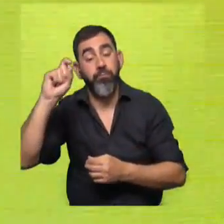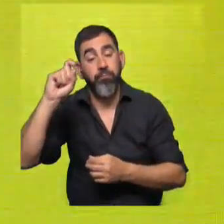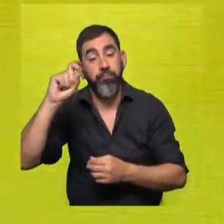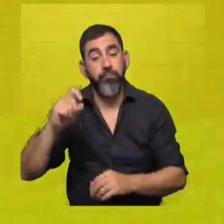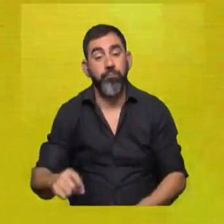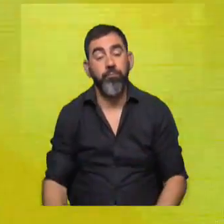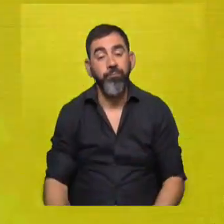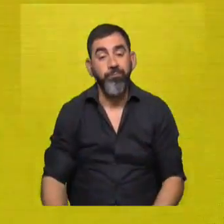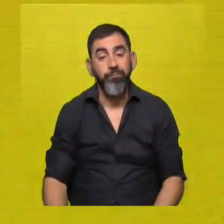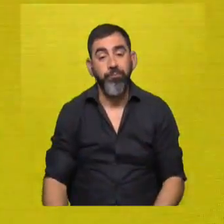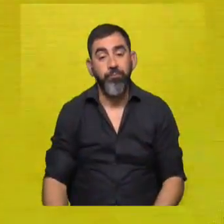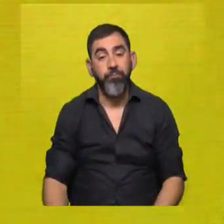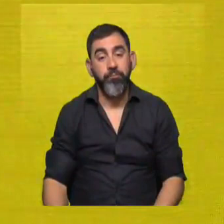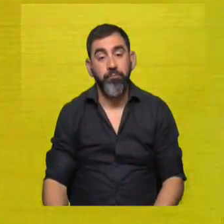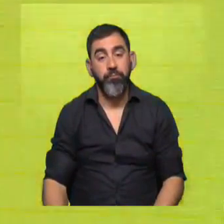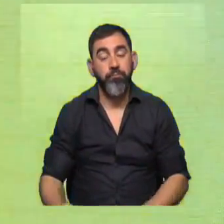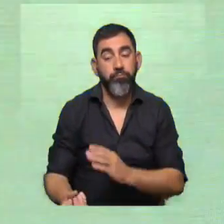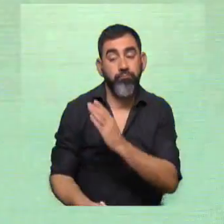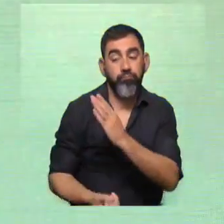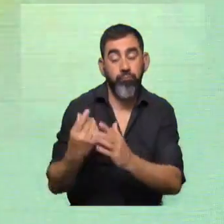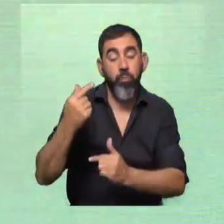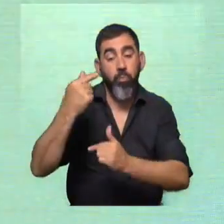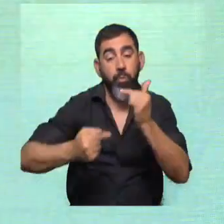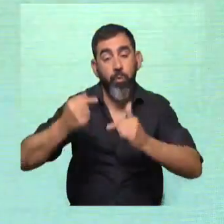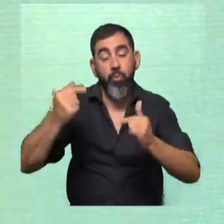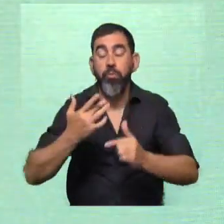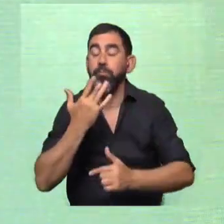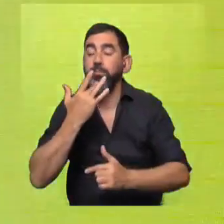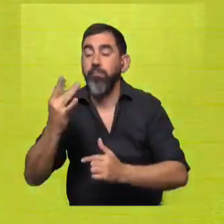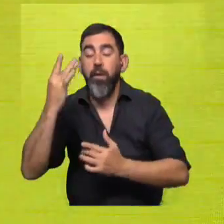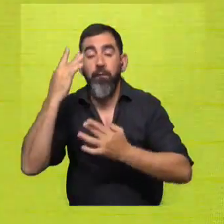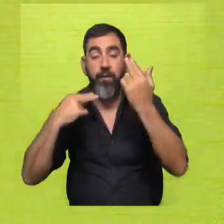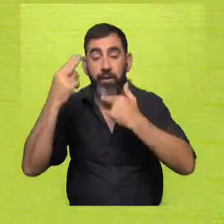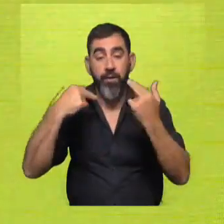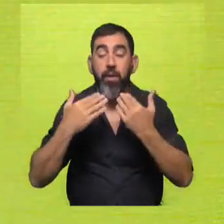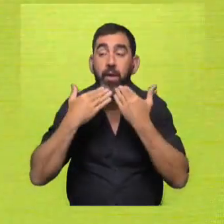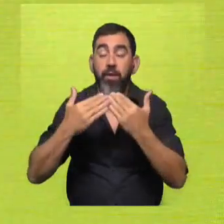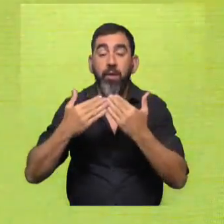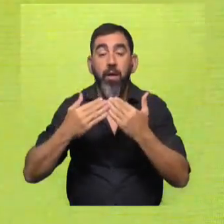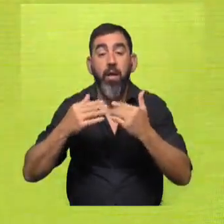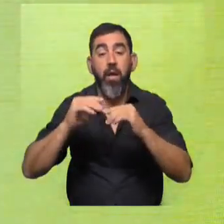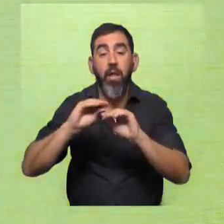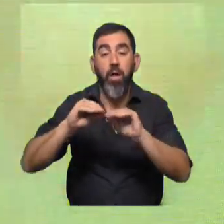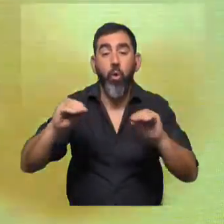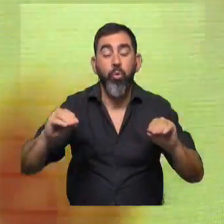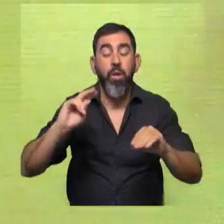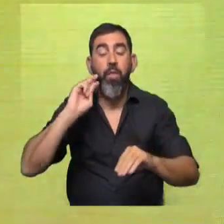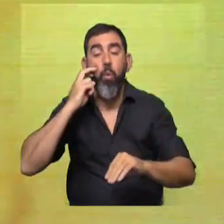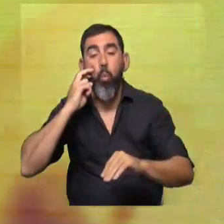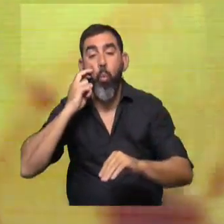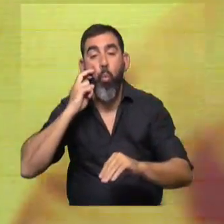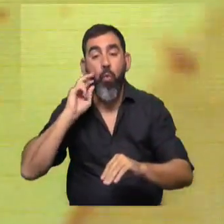definitiva termina desarrollando la creación de productos de belleza a partir de las propiedades del orujo de la uva,